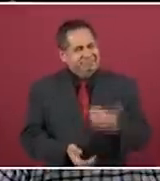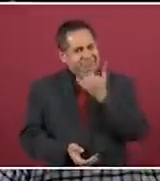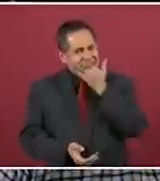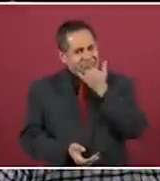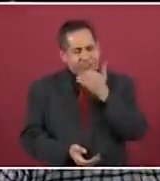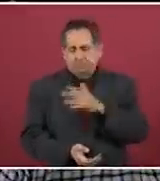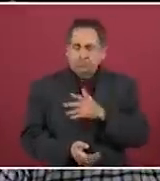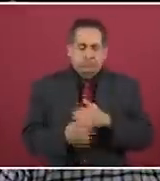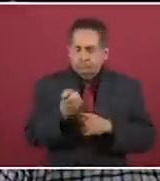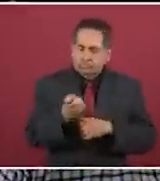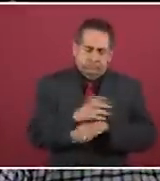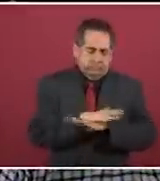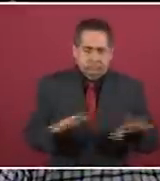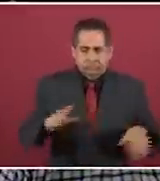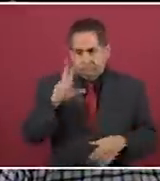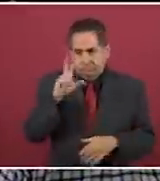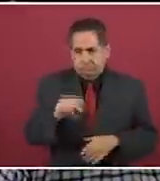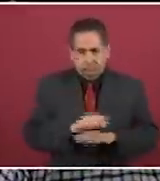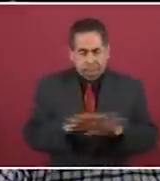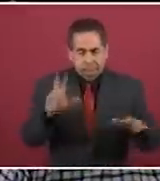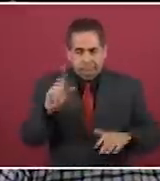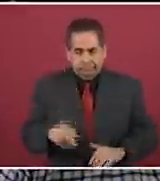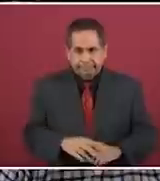Eso ya no.